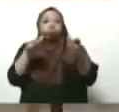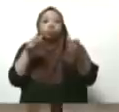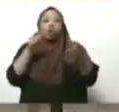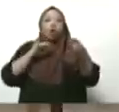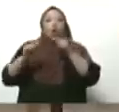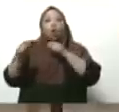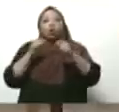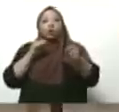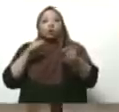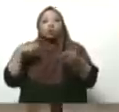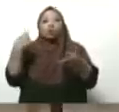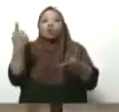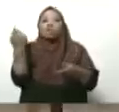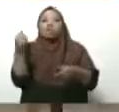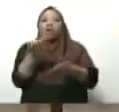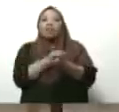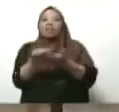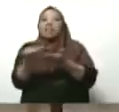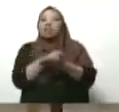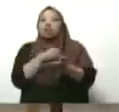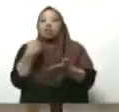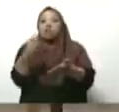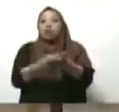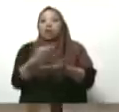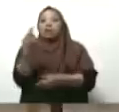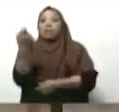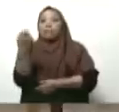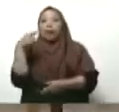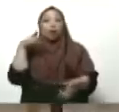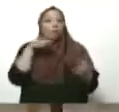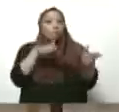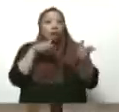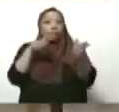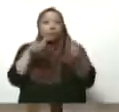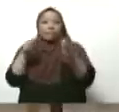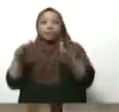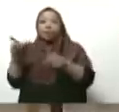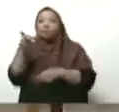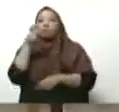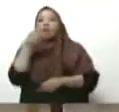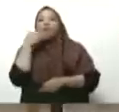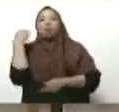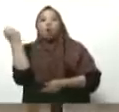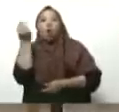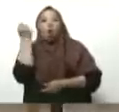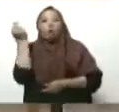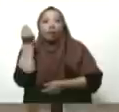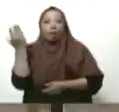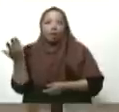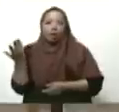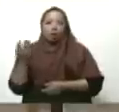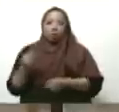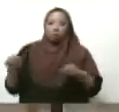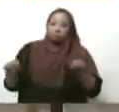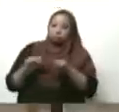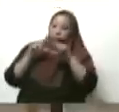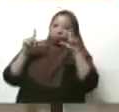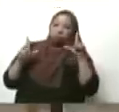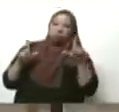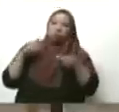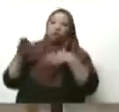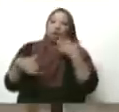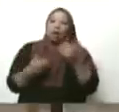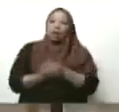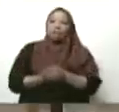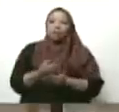deudas intimidación reclutamiento de jóvenes imagínense y hasta